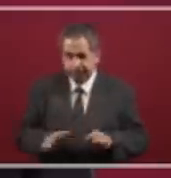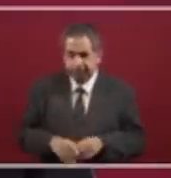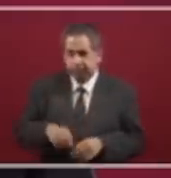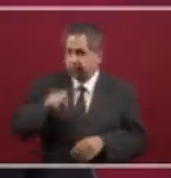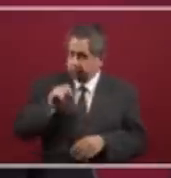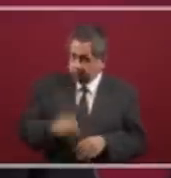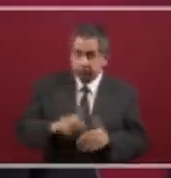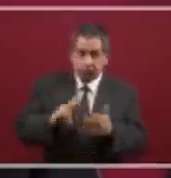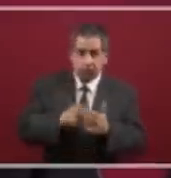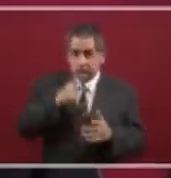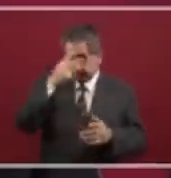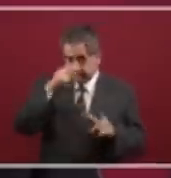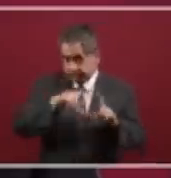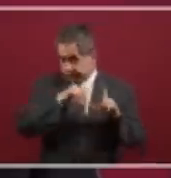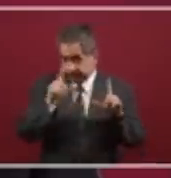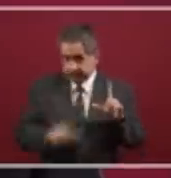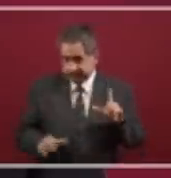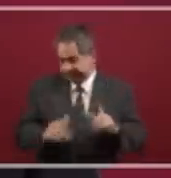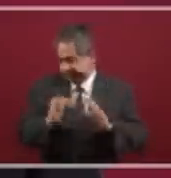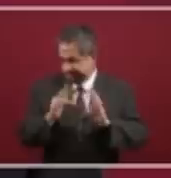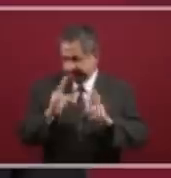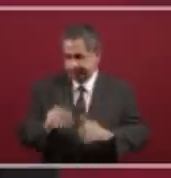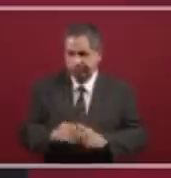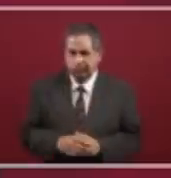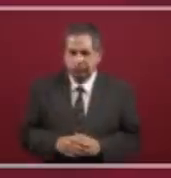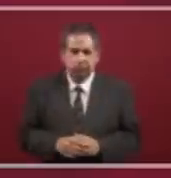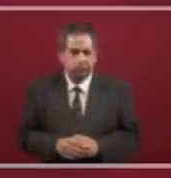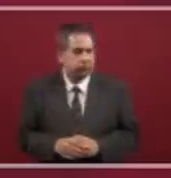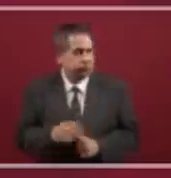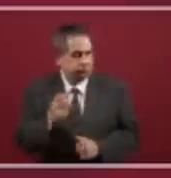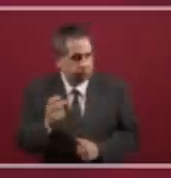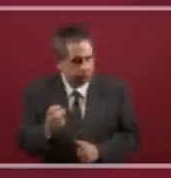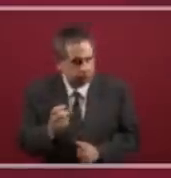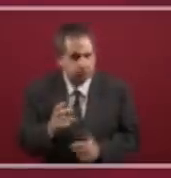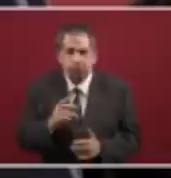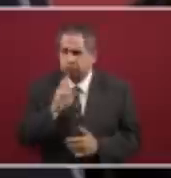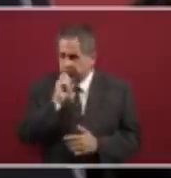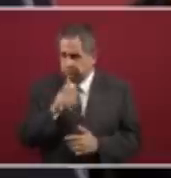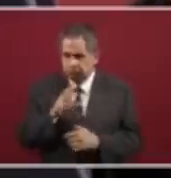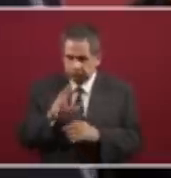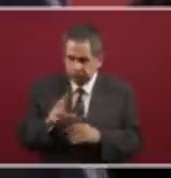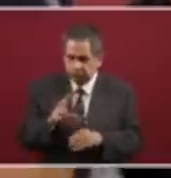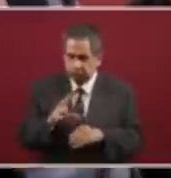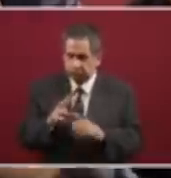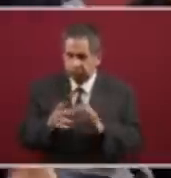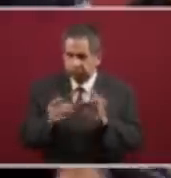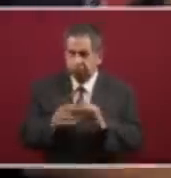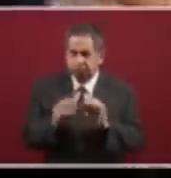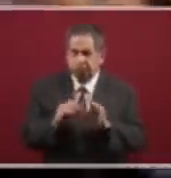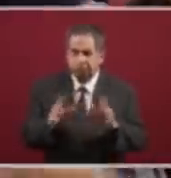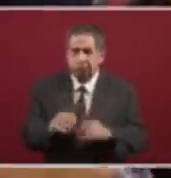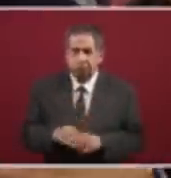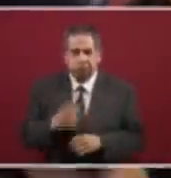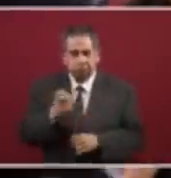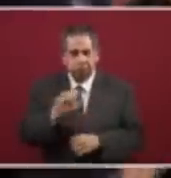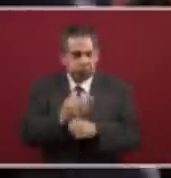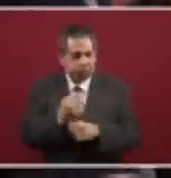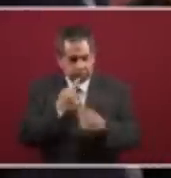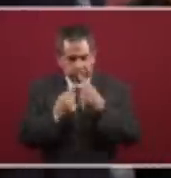país y no está de más porque por eso es bueno el